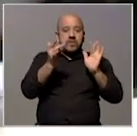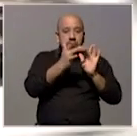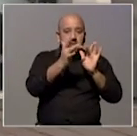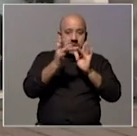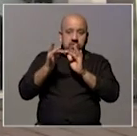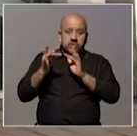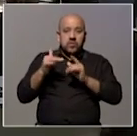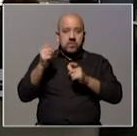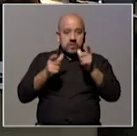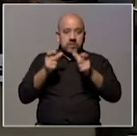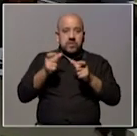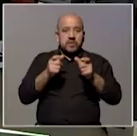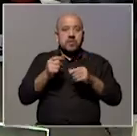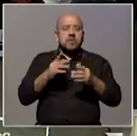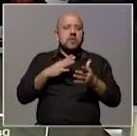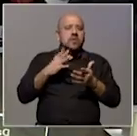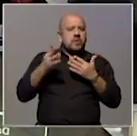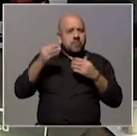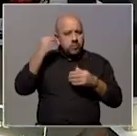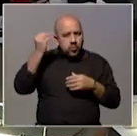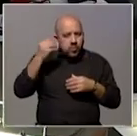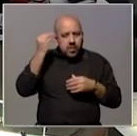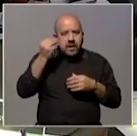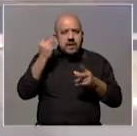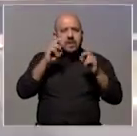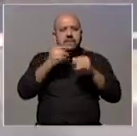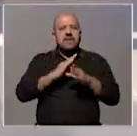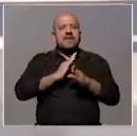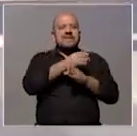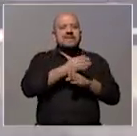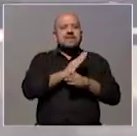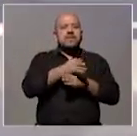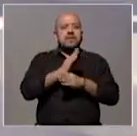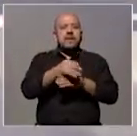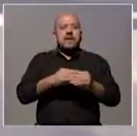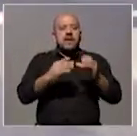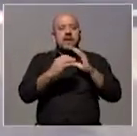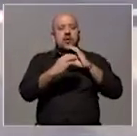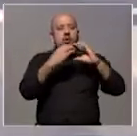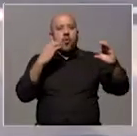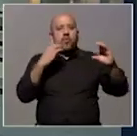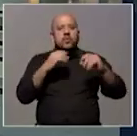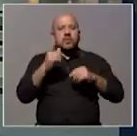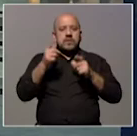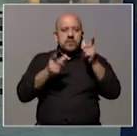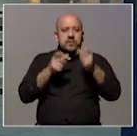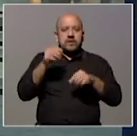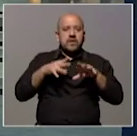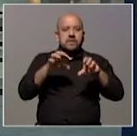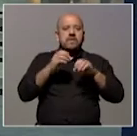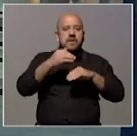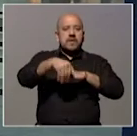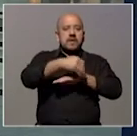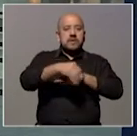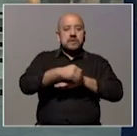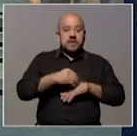en paralelo expresa preocupación por asuntos como la accesibilidad en el transporte y la gente en situación de calle fenómeno que durante